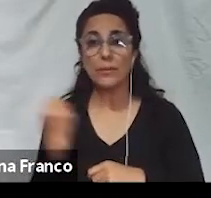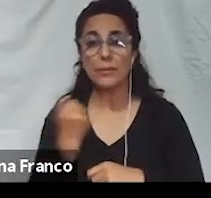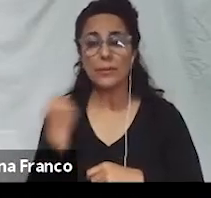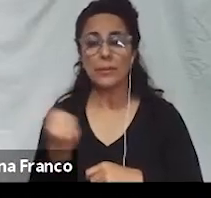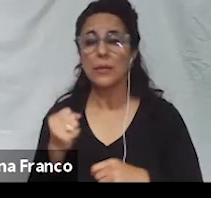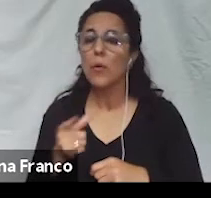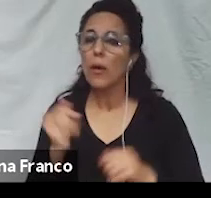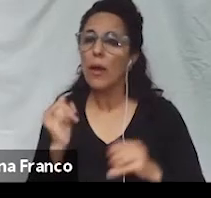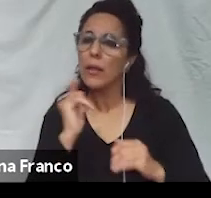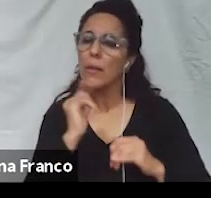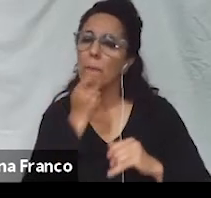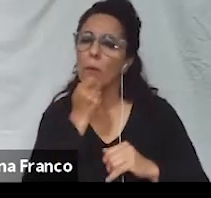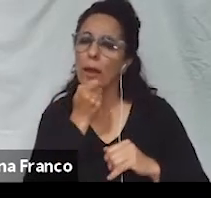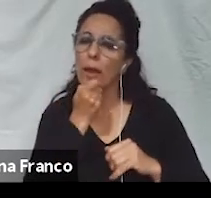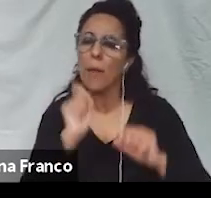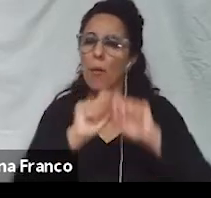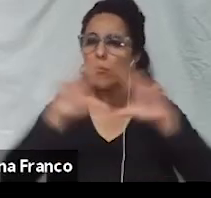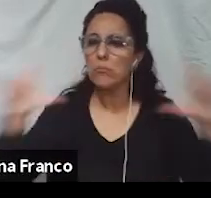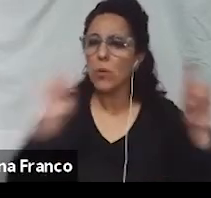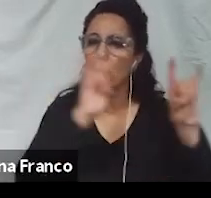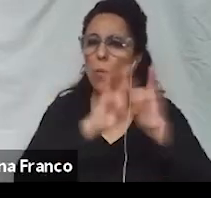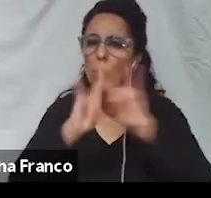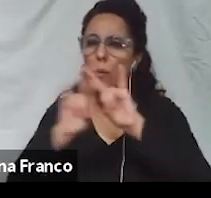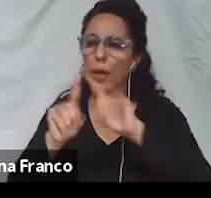web de noticias,